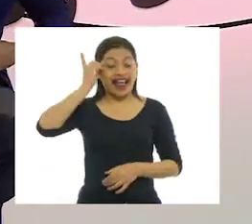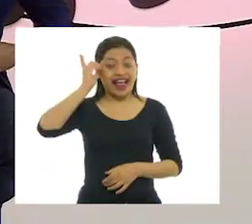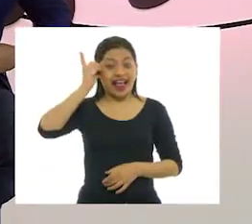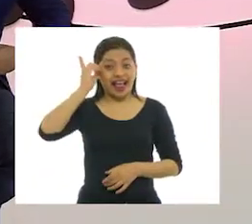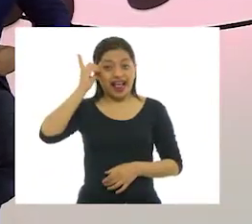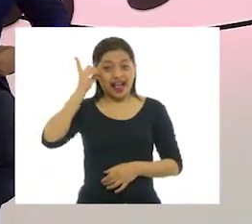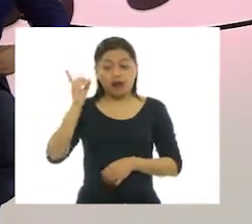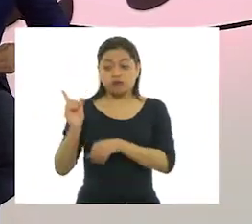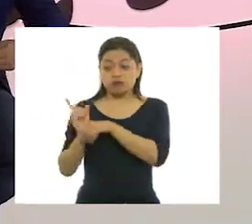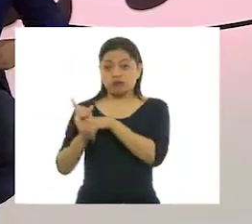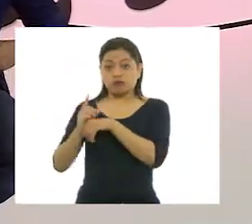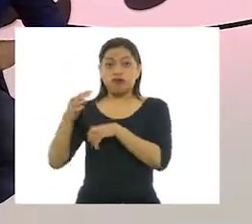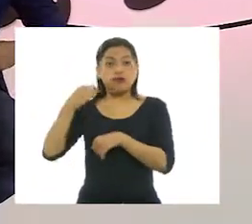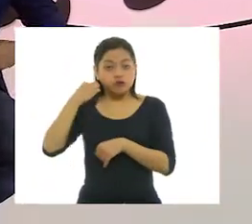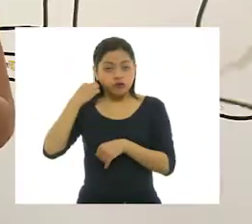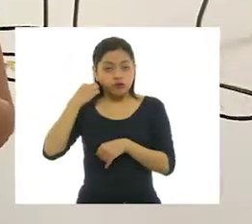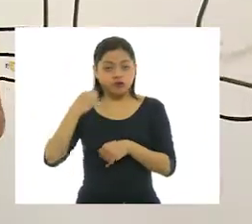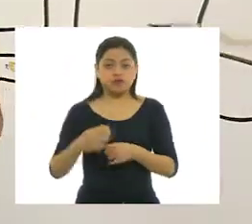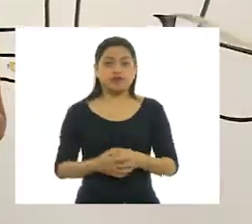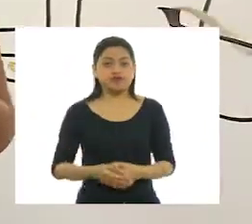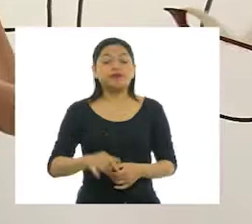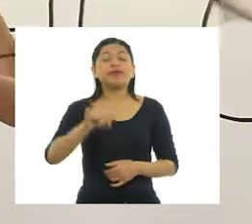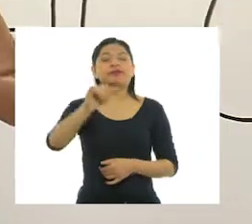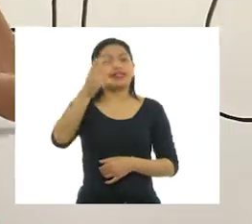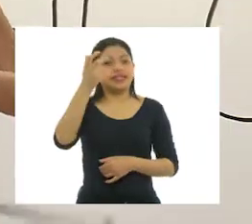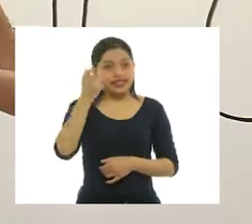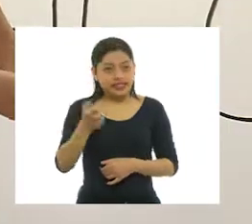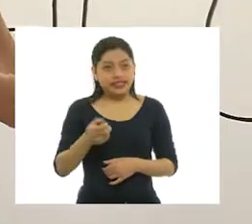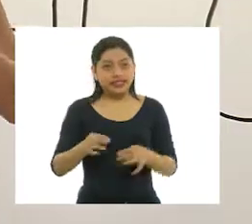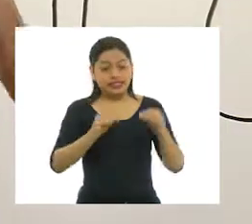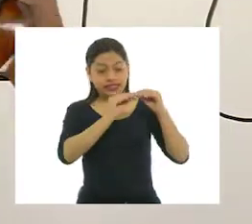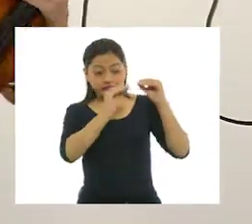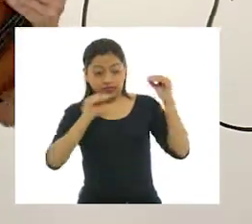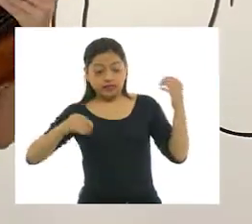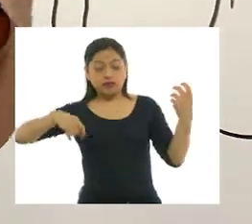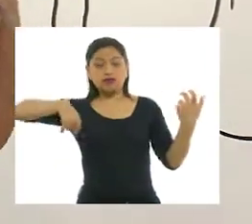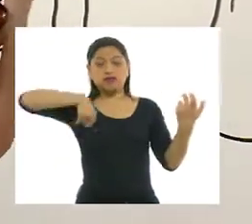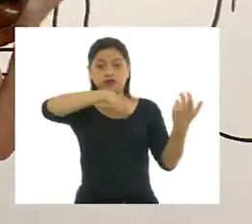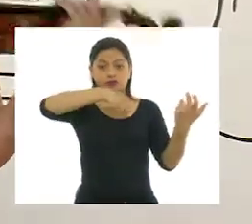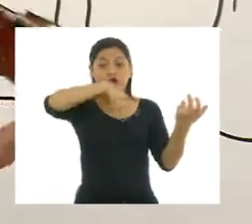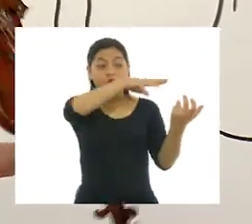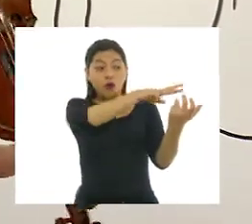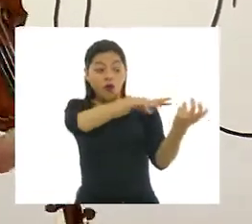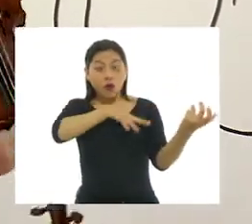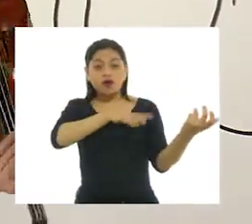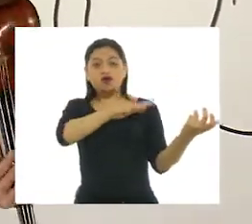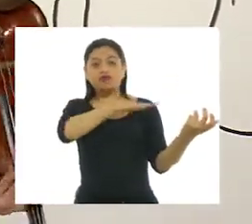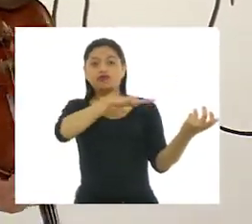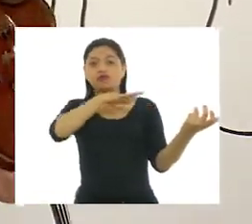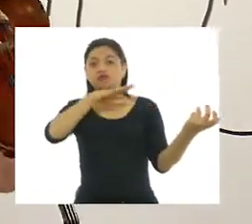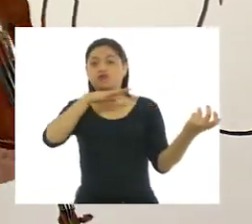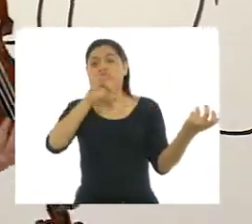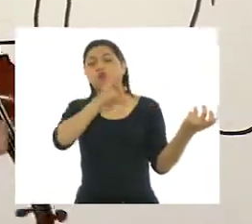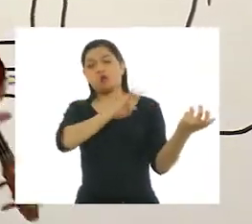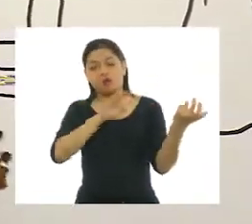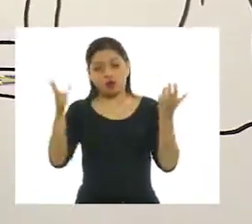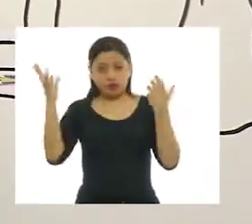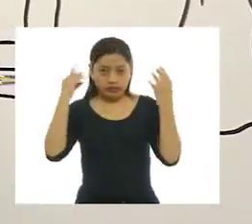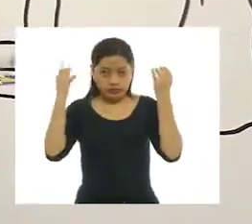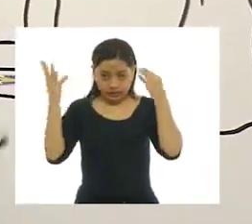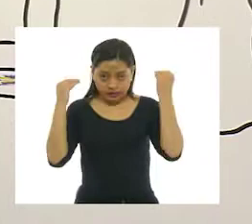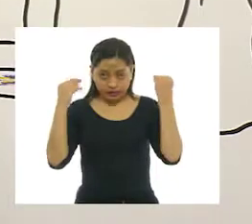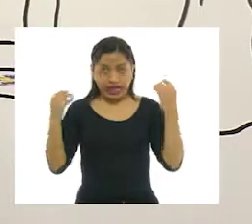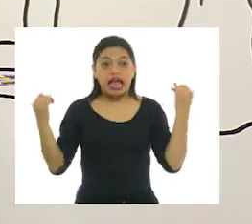del caballo. Exactamente. Y con eso frotamos la cuerda y sale el sonido. También otra manera de producir sonido en el